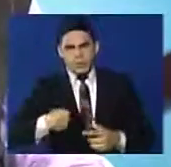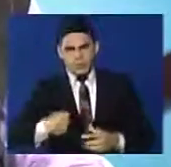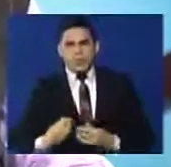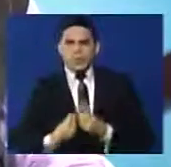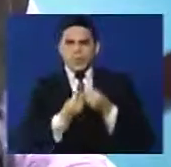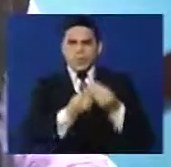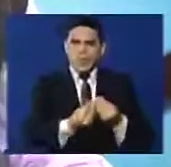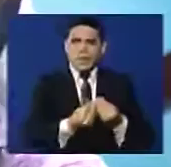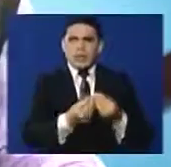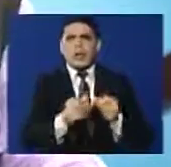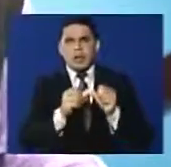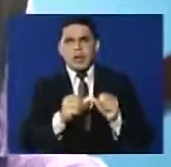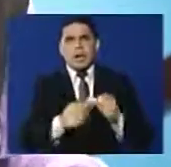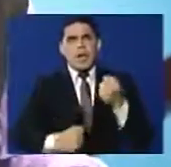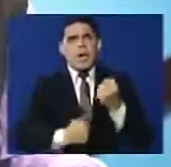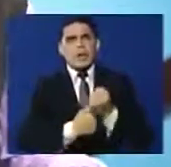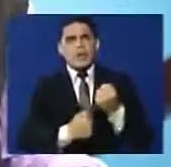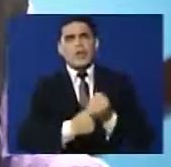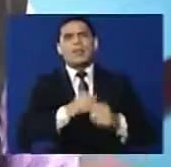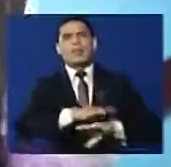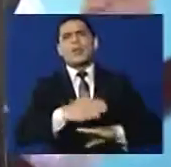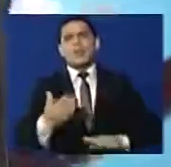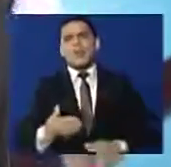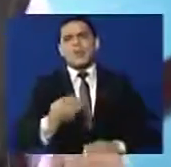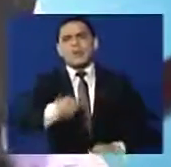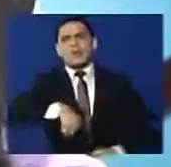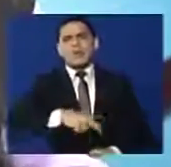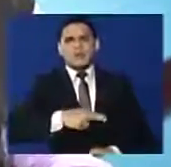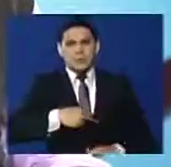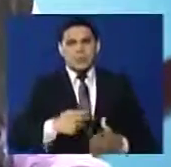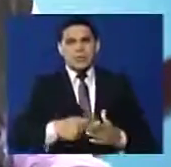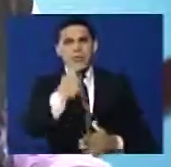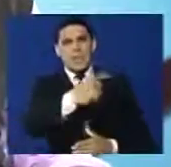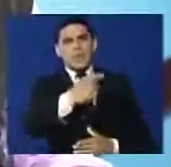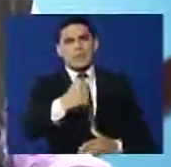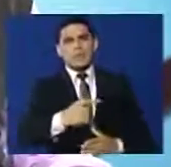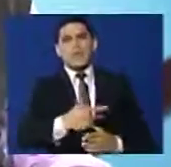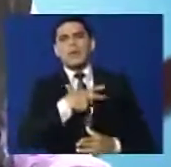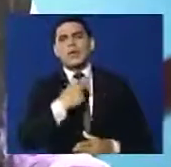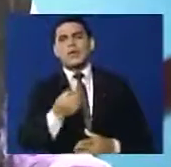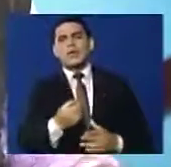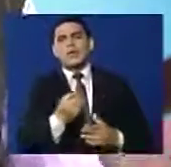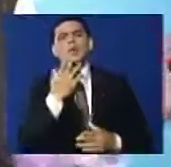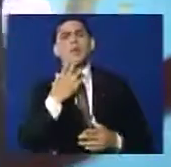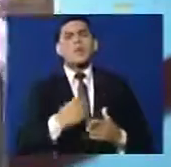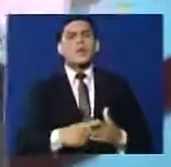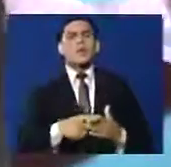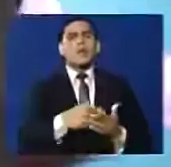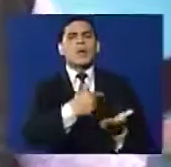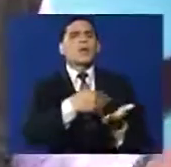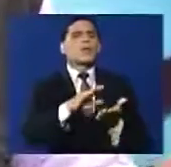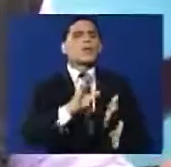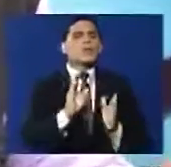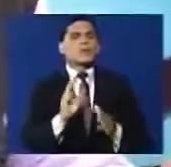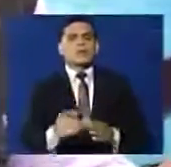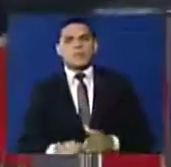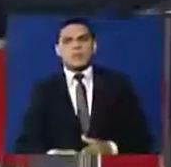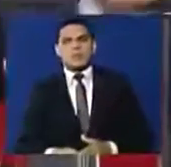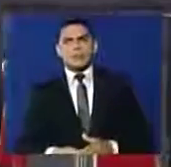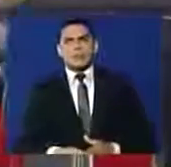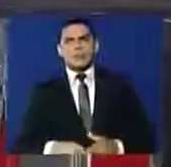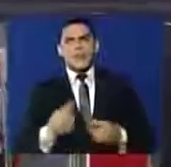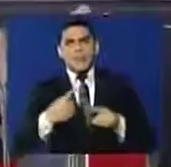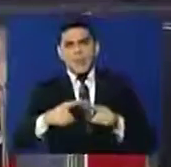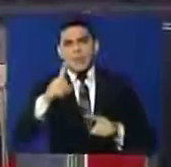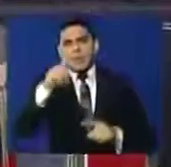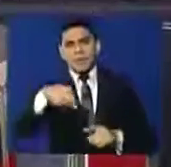montaré todas las veces, porque fundamentalmente hay que salir de los que no se quieren ir. básicamente, para poder probar otra cosa. Ah, pero la gente también